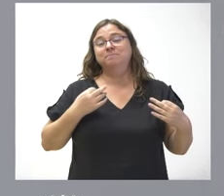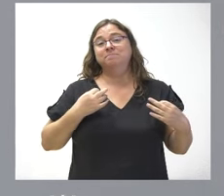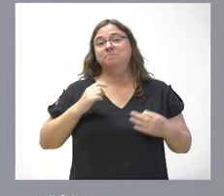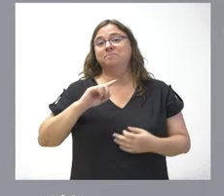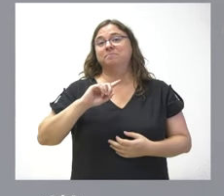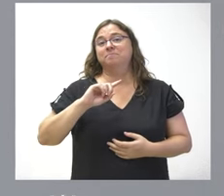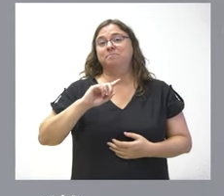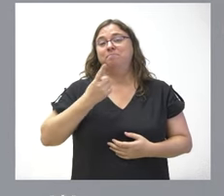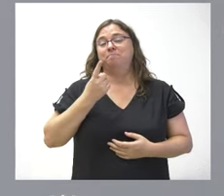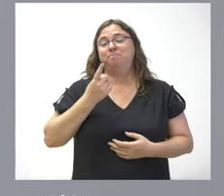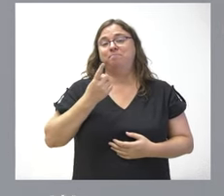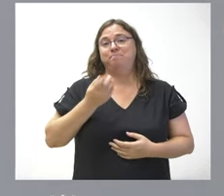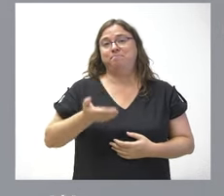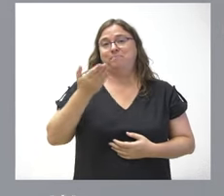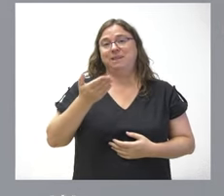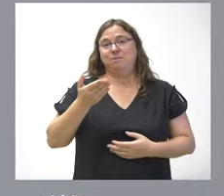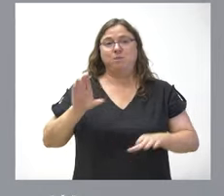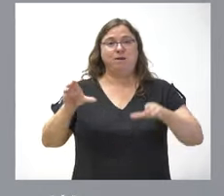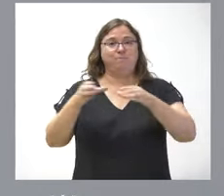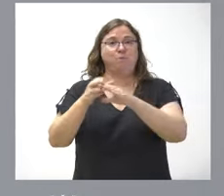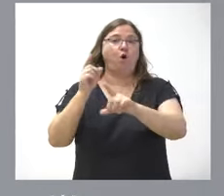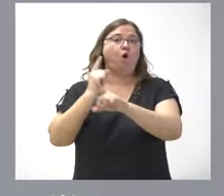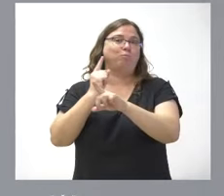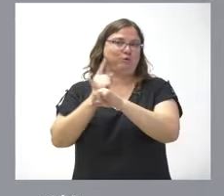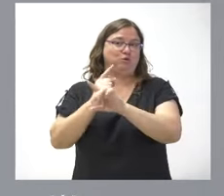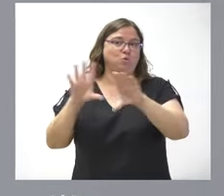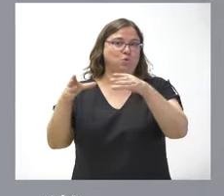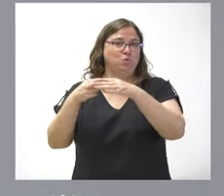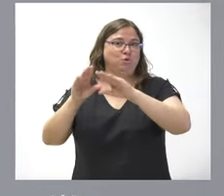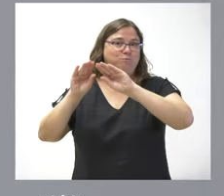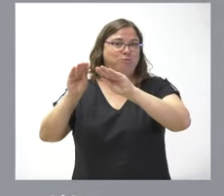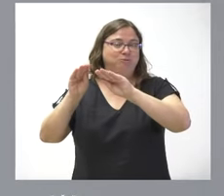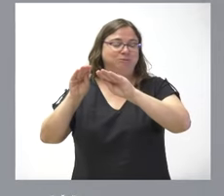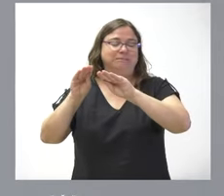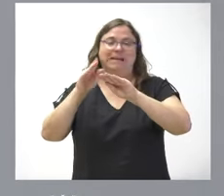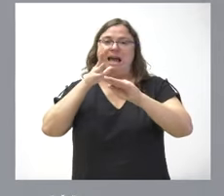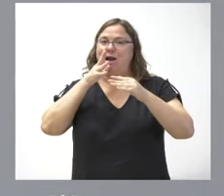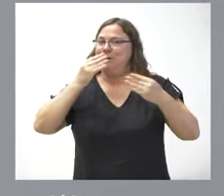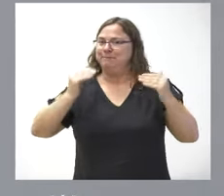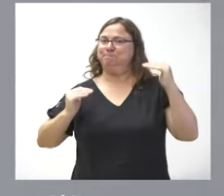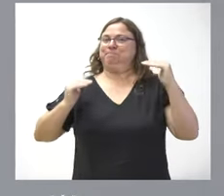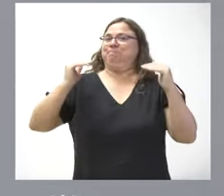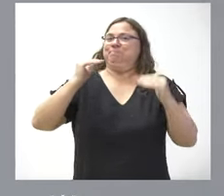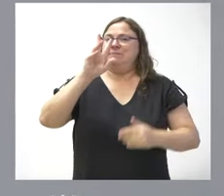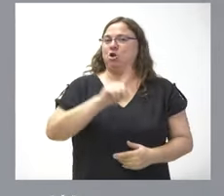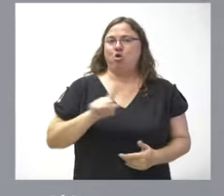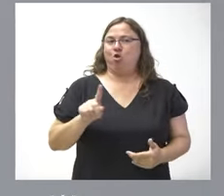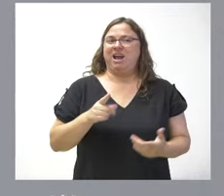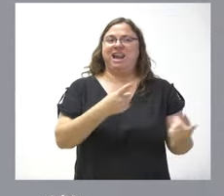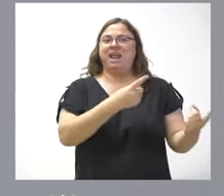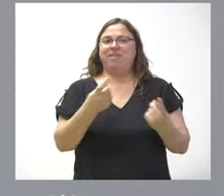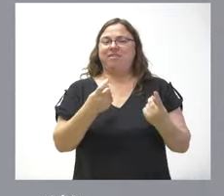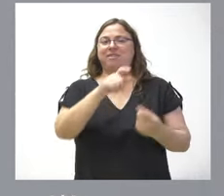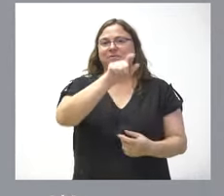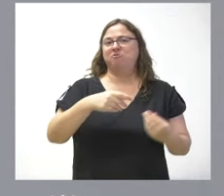partido de la oposición y su grupo parlamentario no está a la altura de las circunstancias de lo que los ciudadanos de Castilla León demandan o